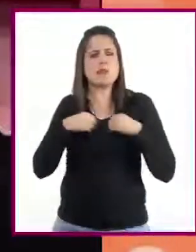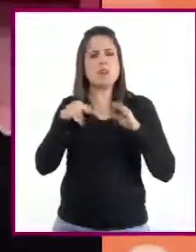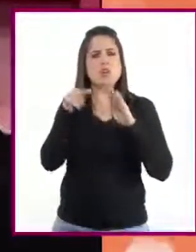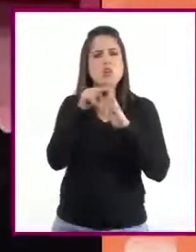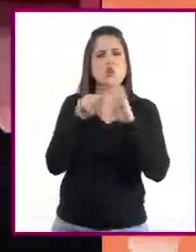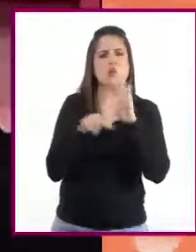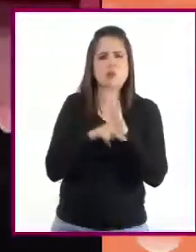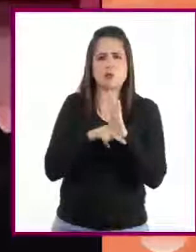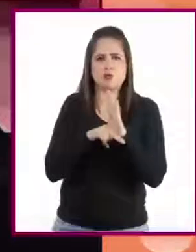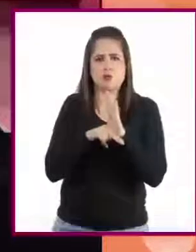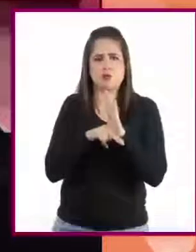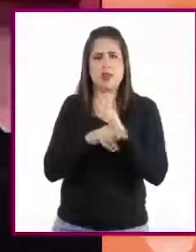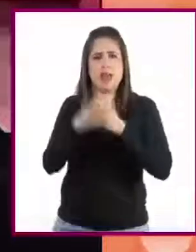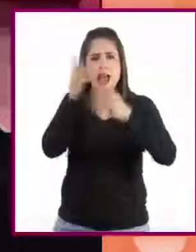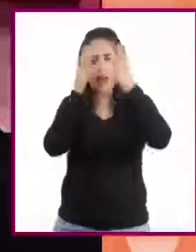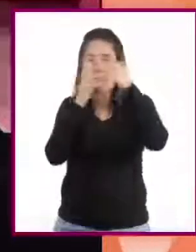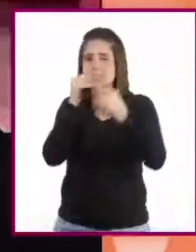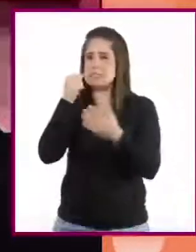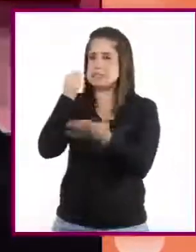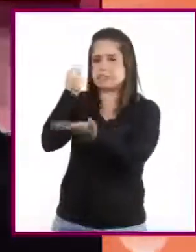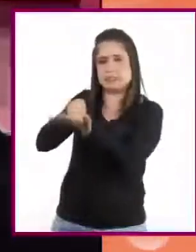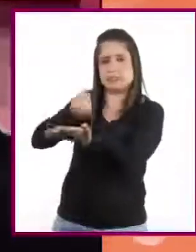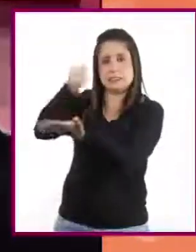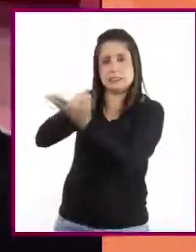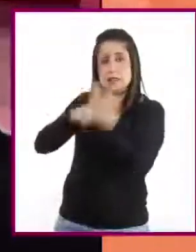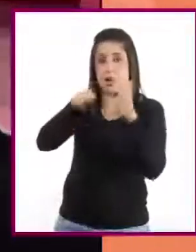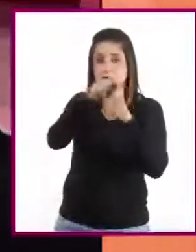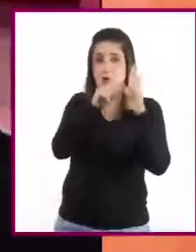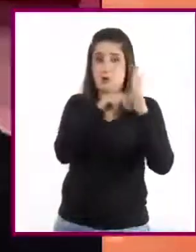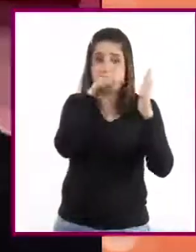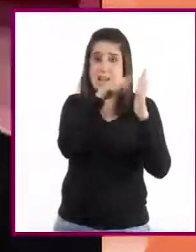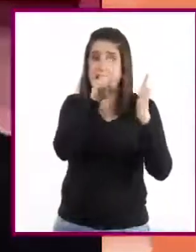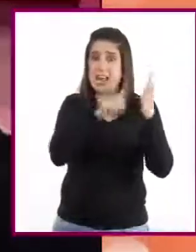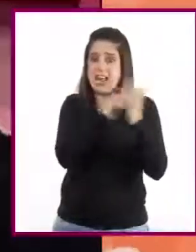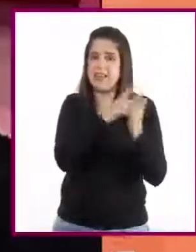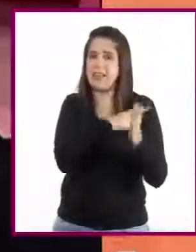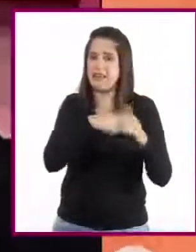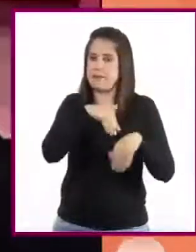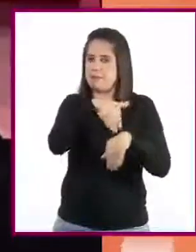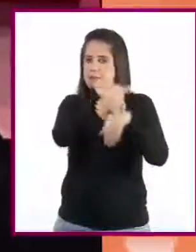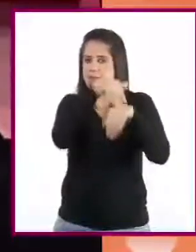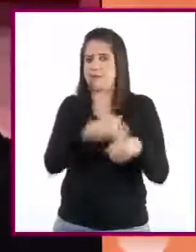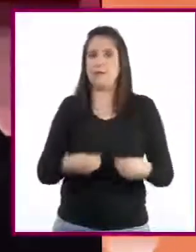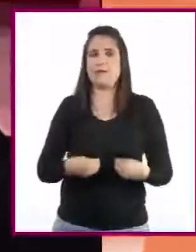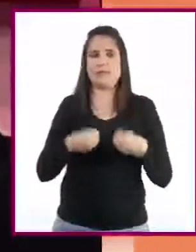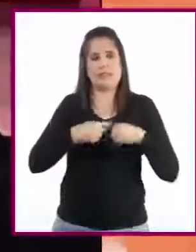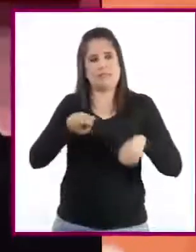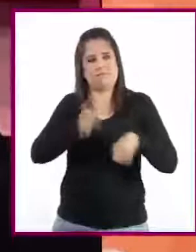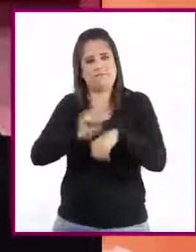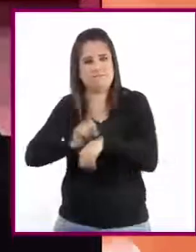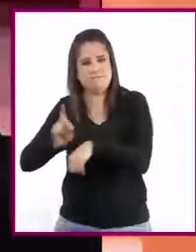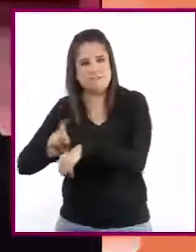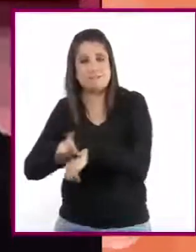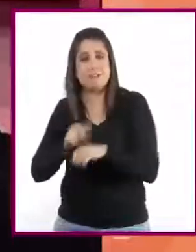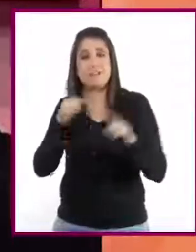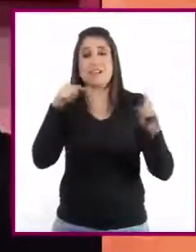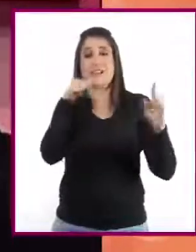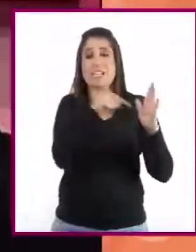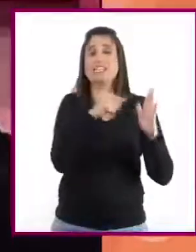normas, aprender a exigir que estas normas tengan sentido en nuestra vida diaria y que tengan sentido porque